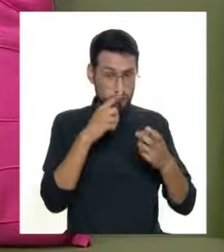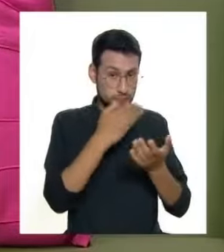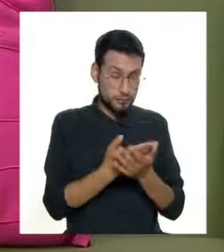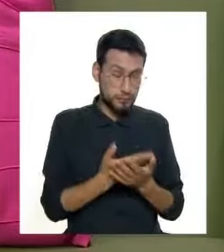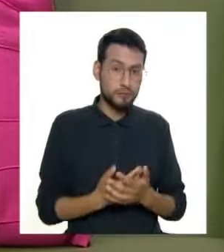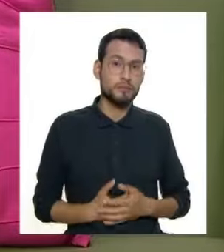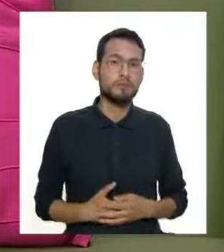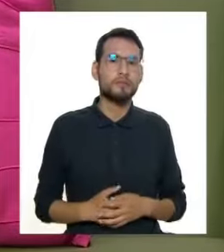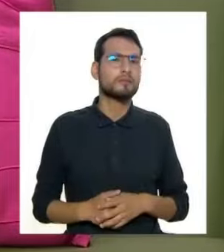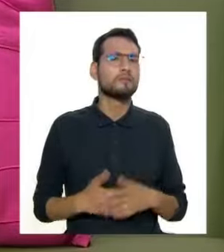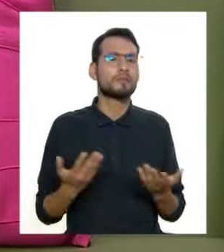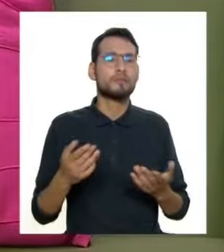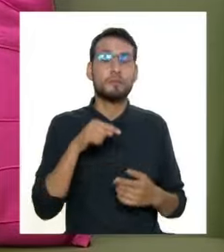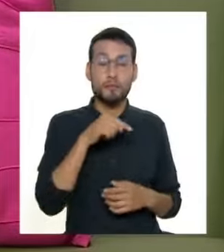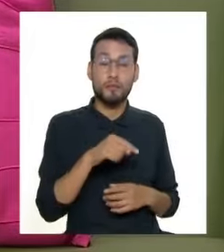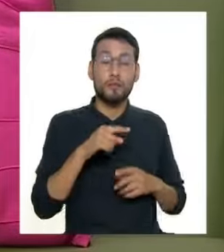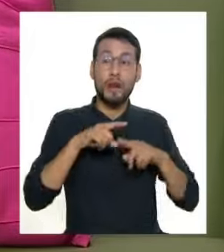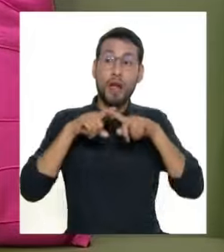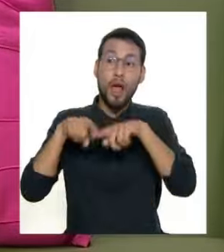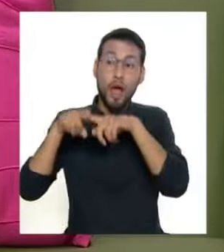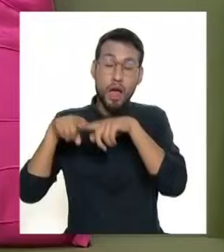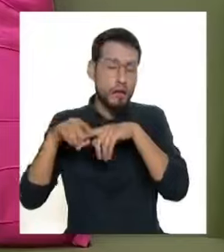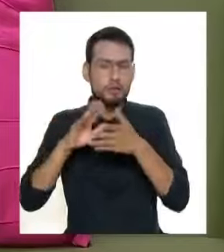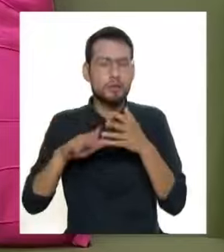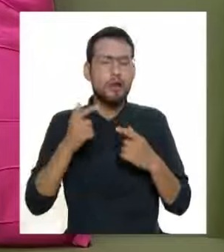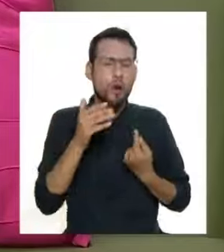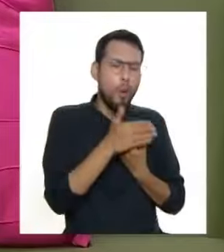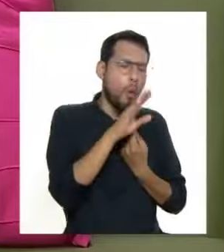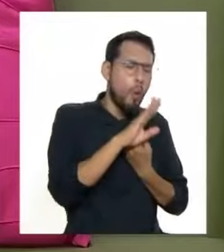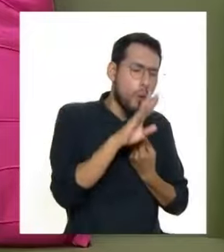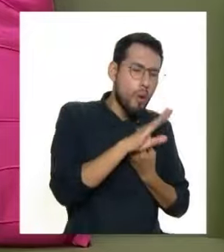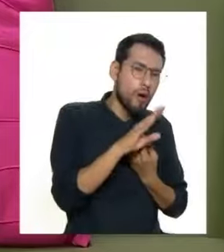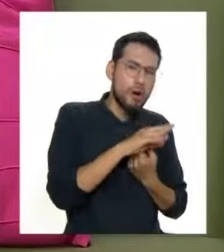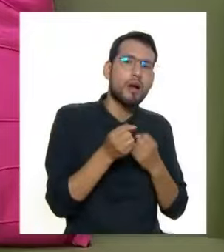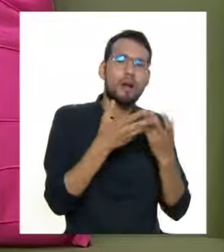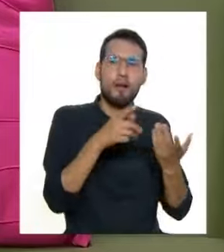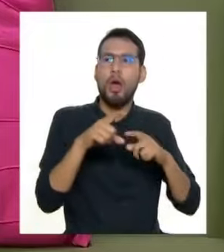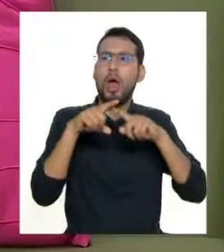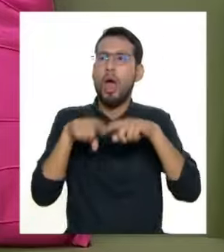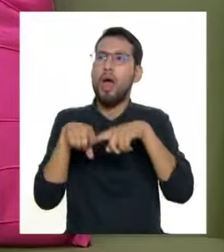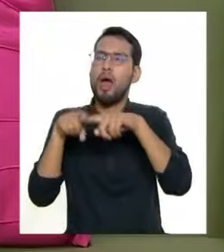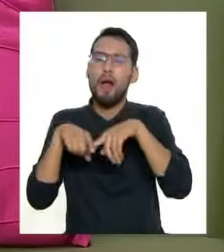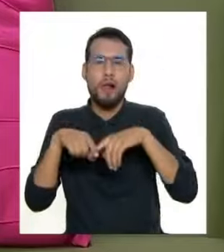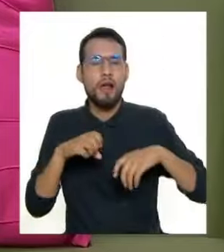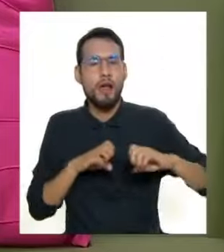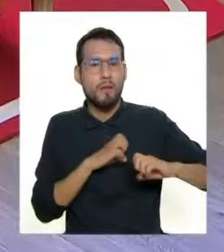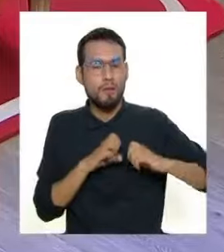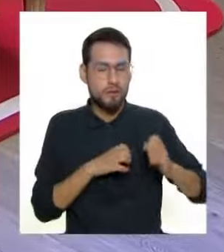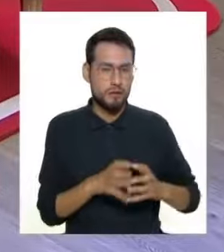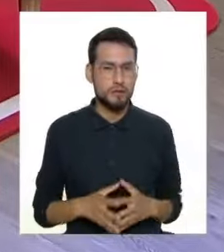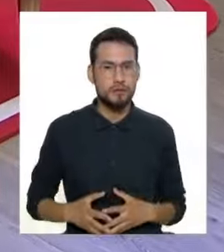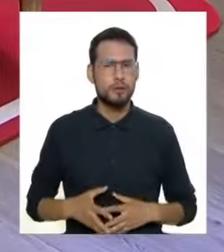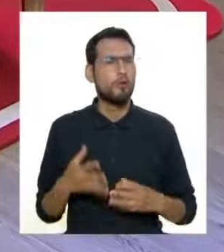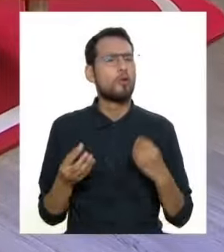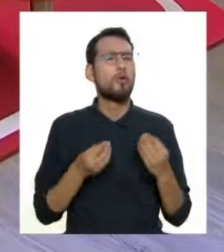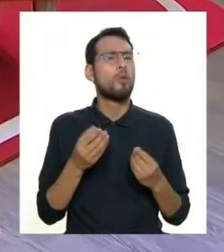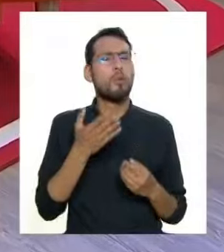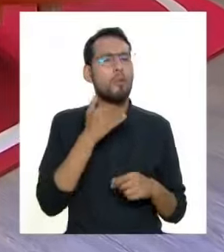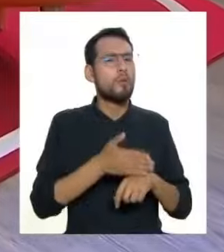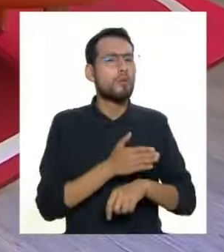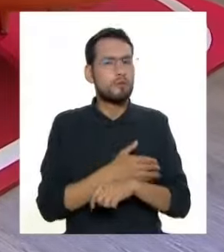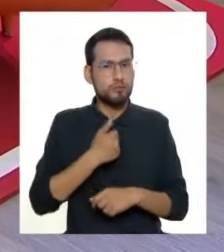comprobaron, sobre la dependencia, perdón, sobre la sobreprotección y la dependencia emocional. Entonces, ¿cómo mejoras tu